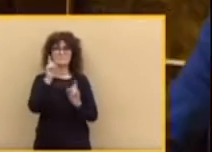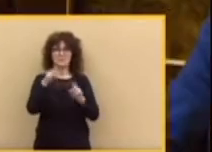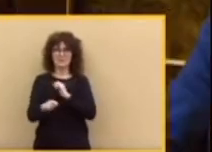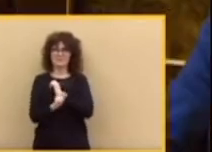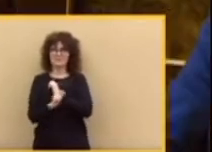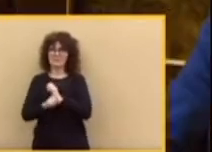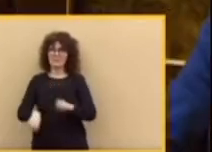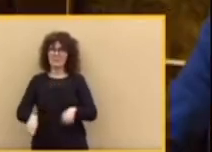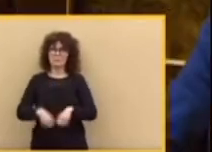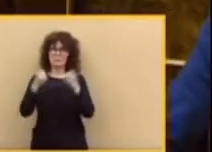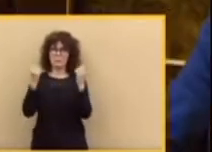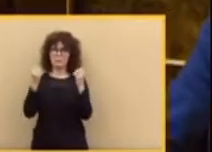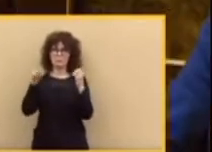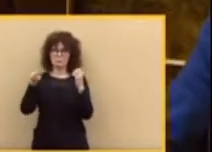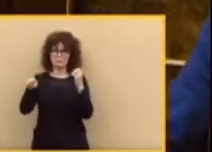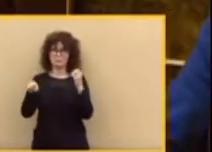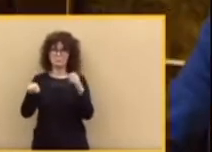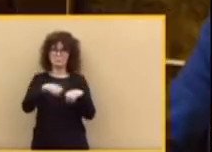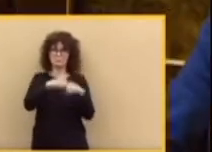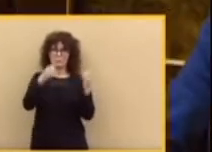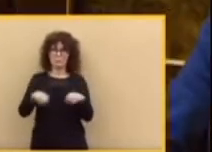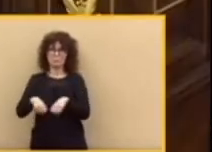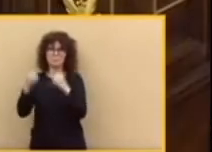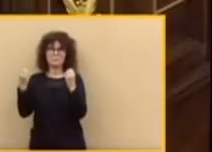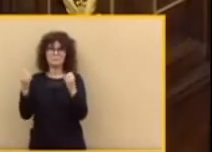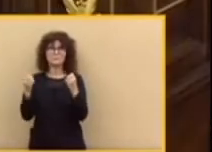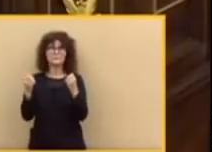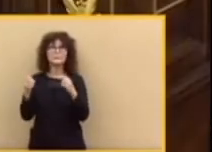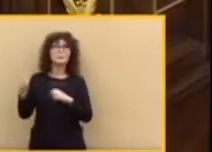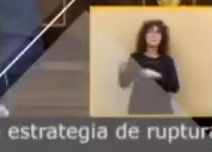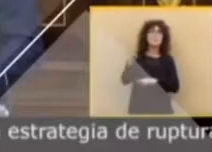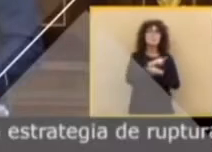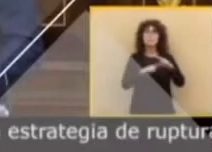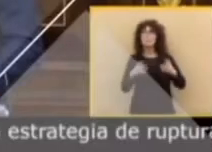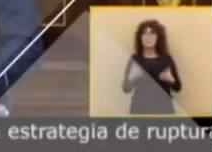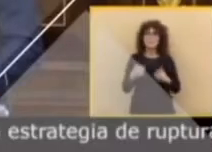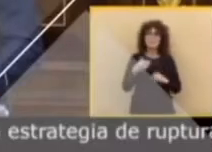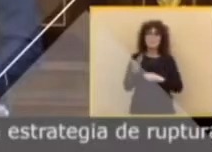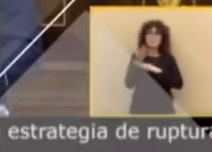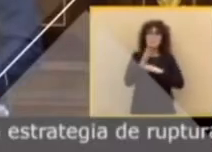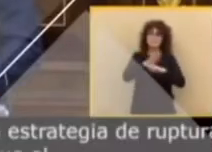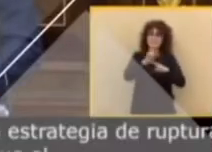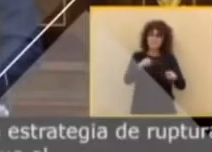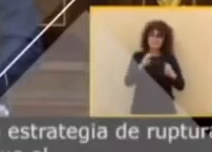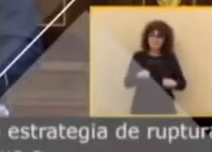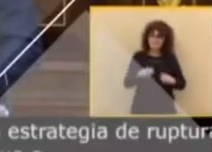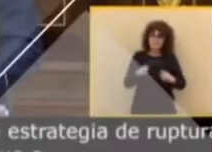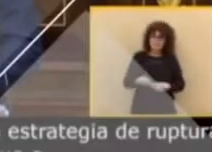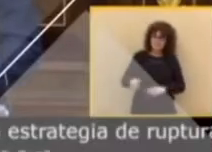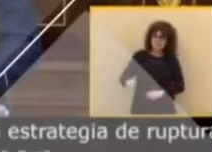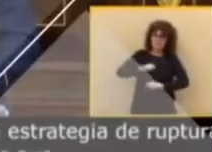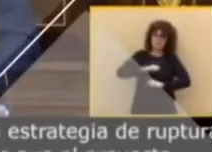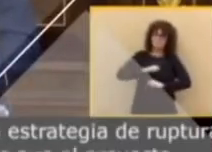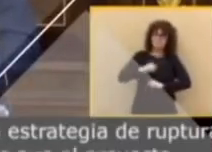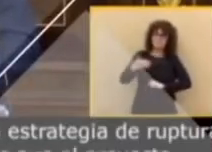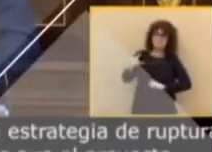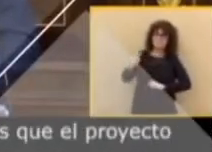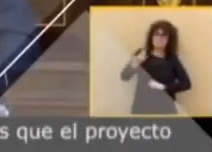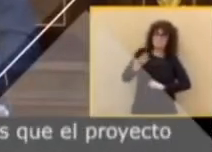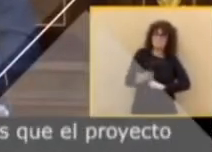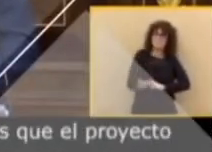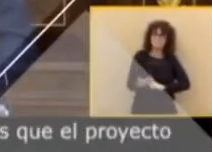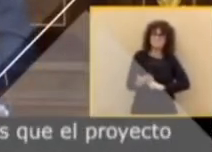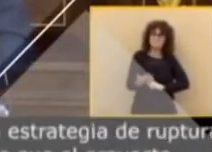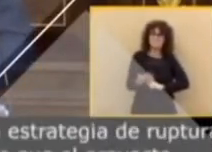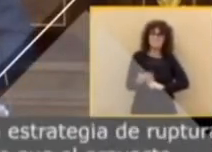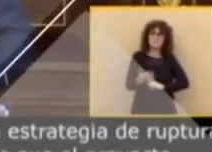el mismo incluso que la que podemos es lo mismo usted fábrica independentista sí pero